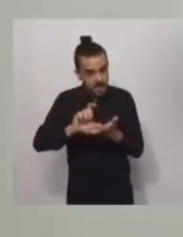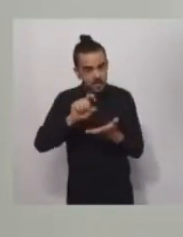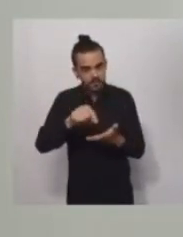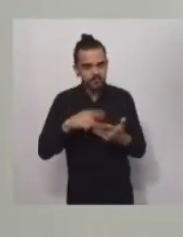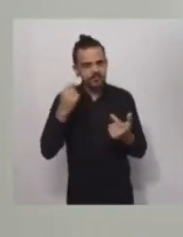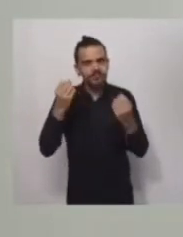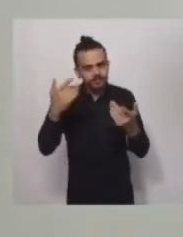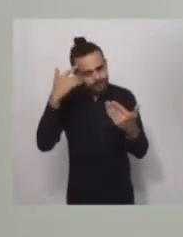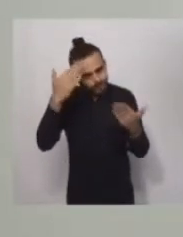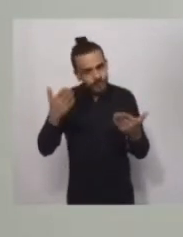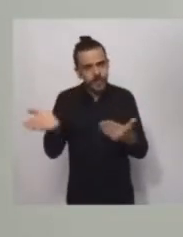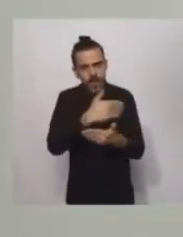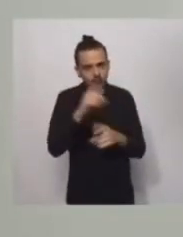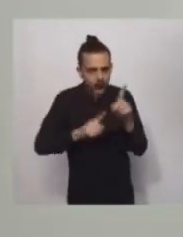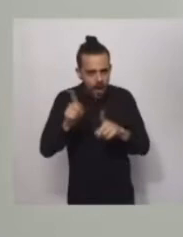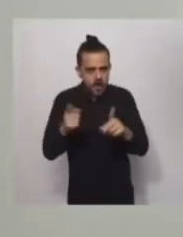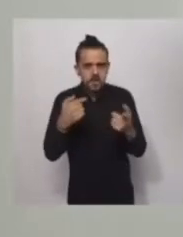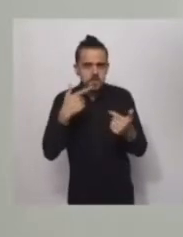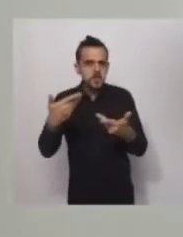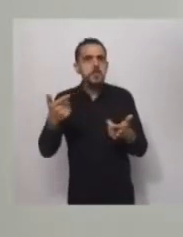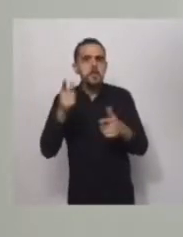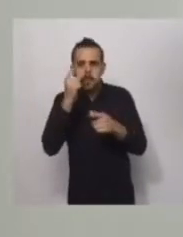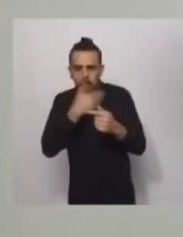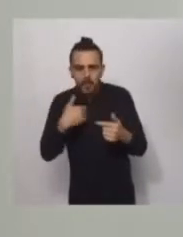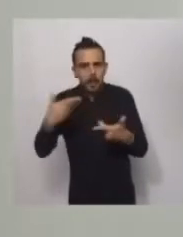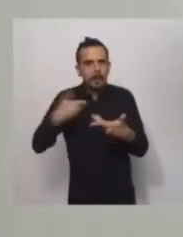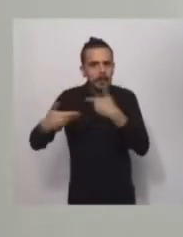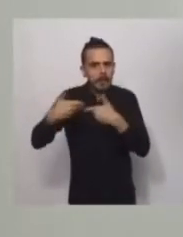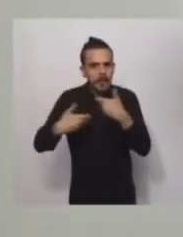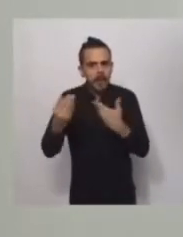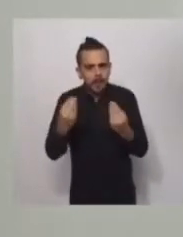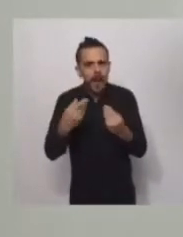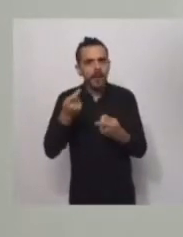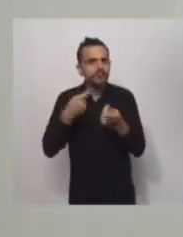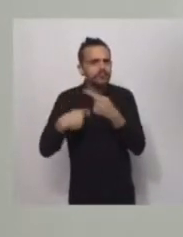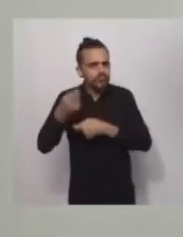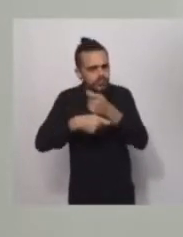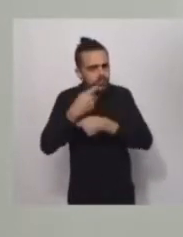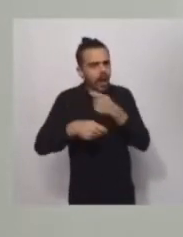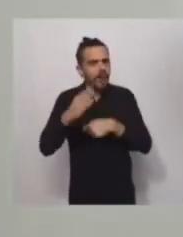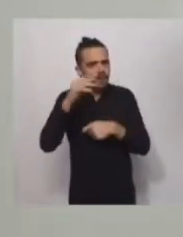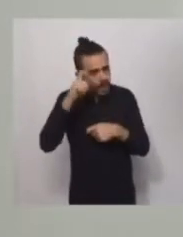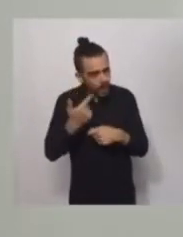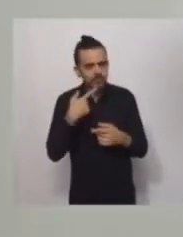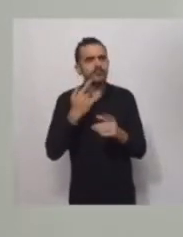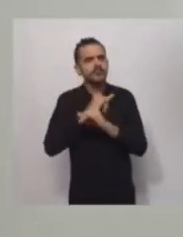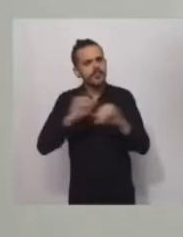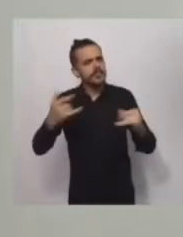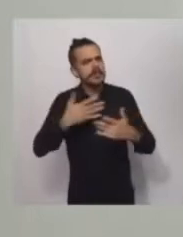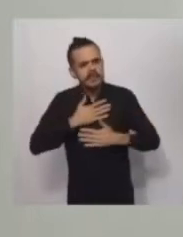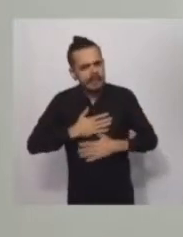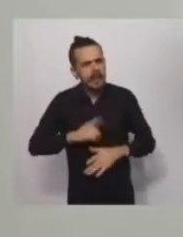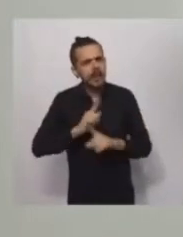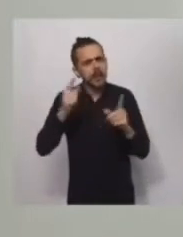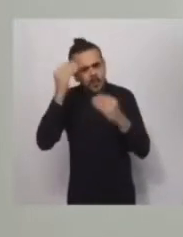estar cerca del estudiante, acompañarlo y también lo que queremos es visibilizar, porque en muchos casos muchos profesionales no saben que su aporte va